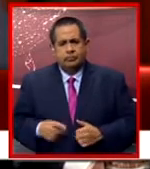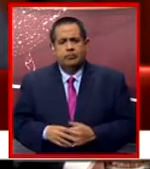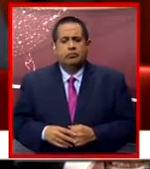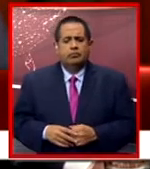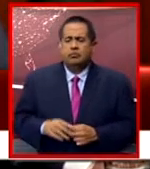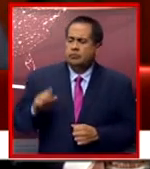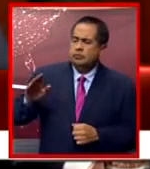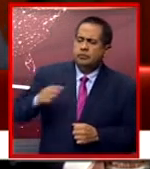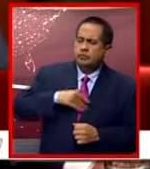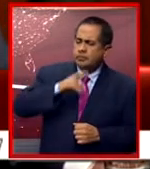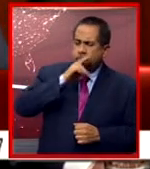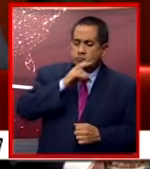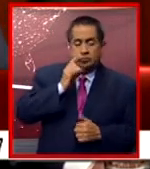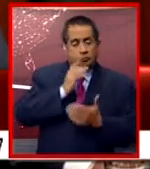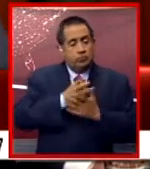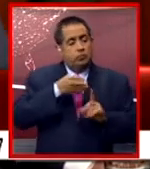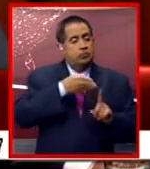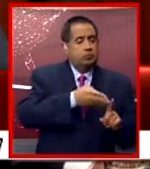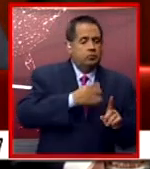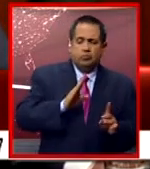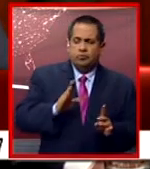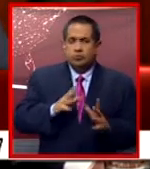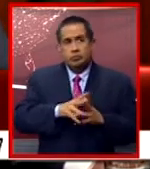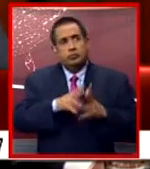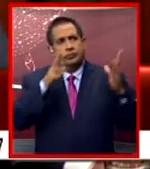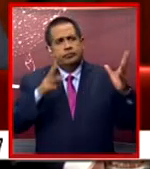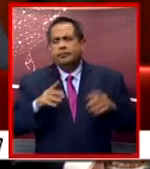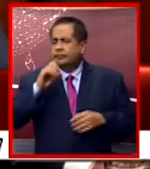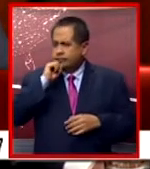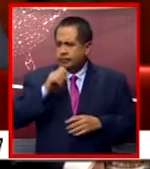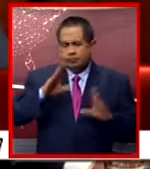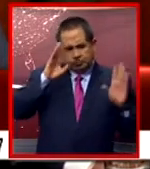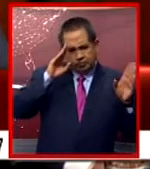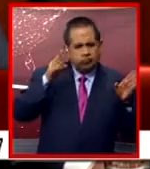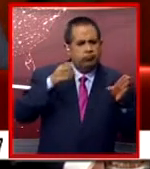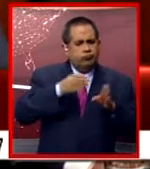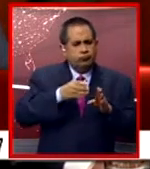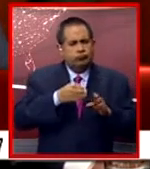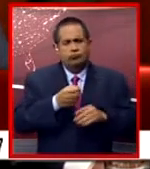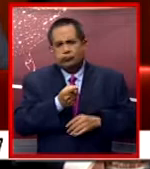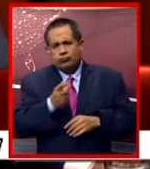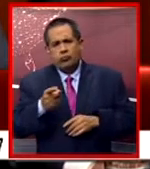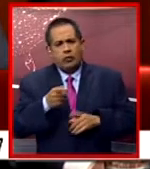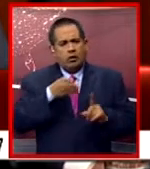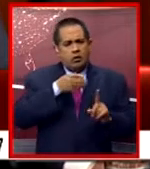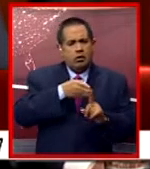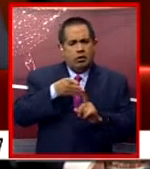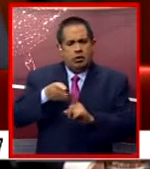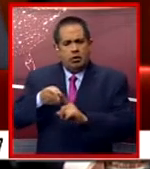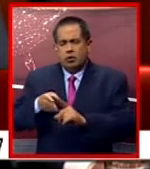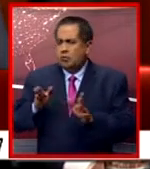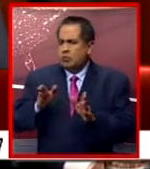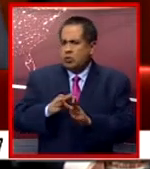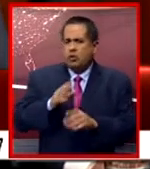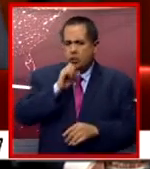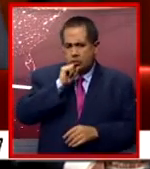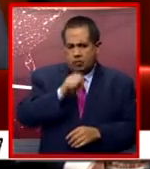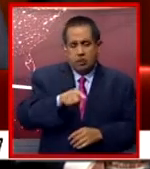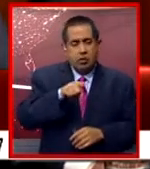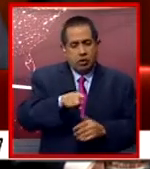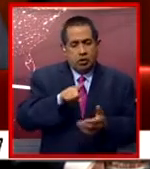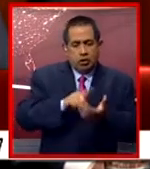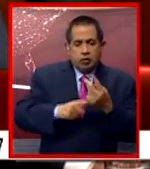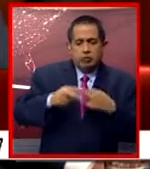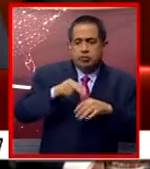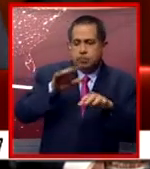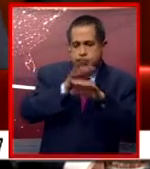hemos preocupado solamente por lo macro, nos hemos ocupado también por lo micro. Y en lo micro hemos